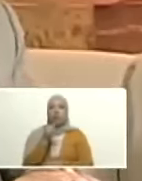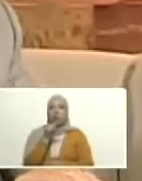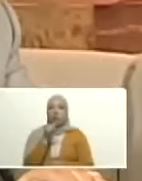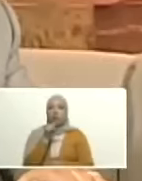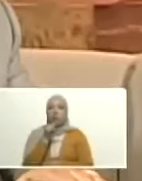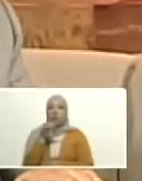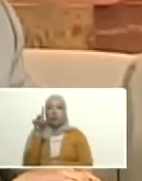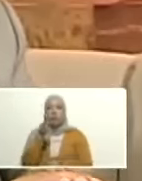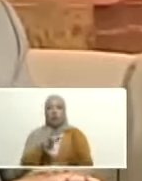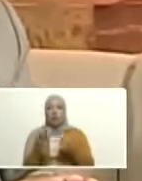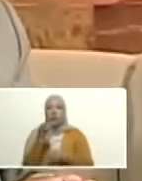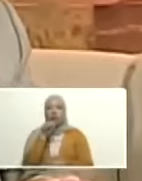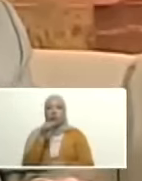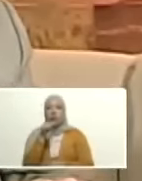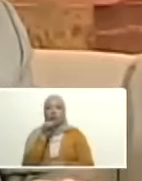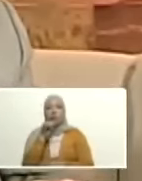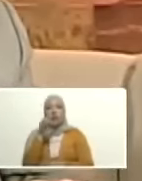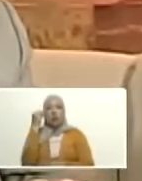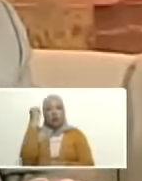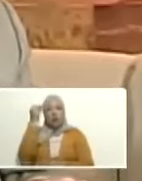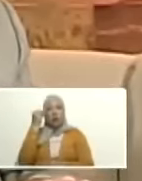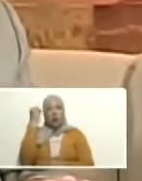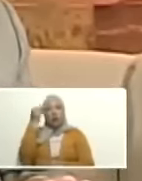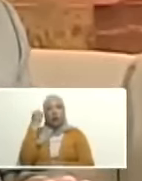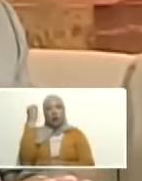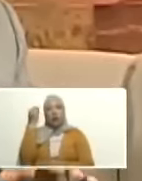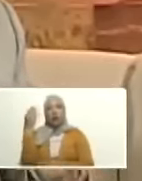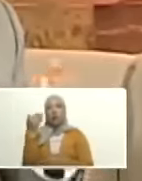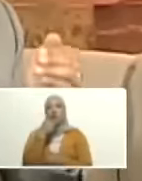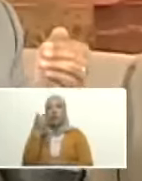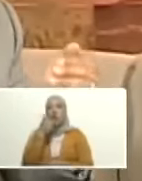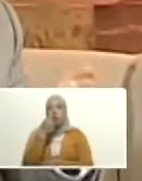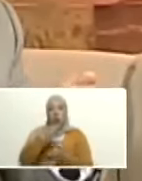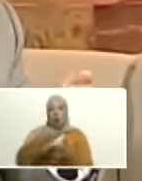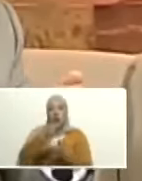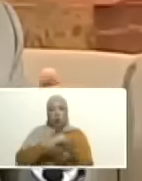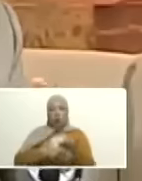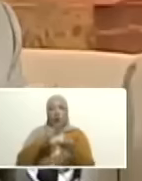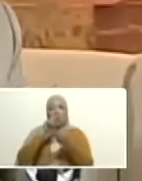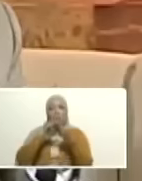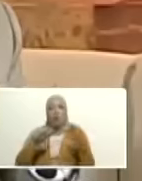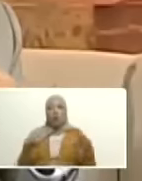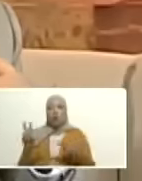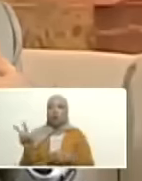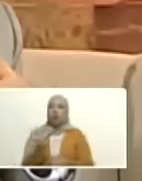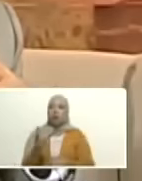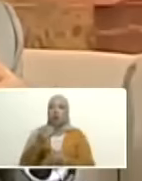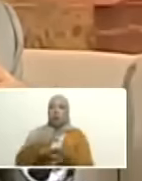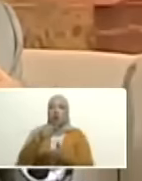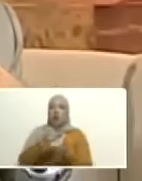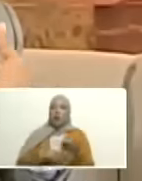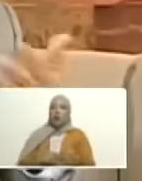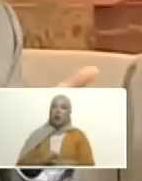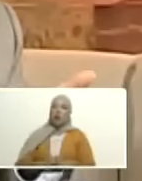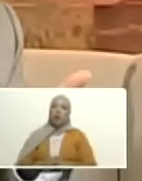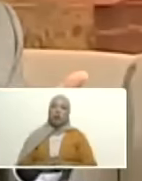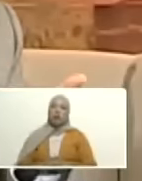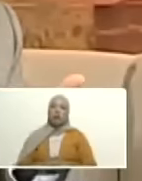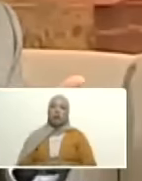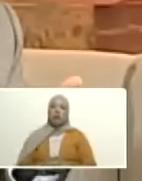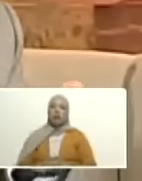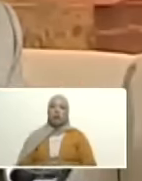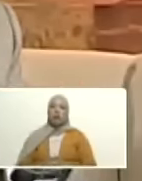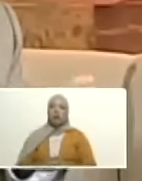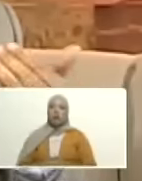siempre. Y creo que el documento firmado, el compromiso asumido, porque no es un documento para firmarlo,